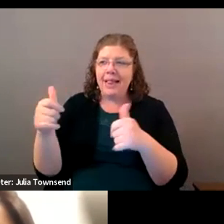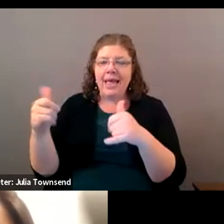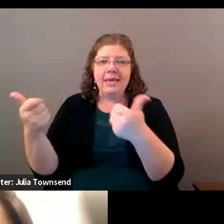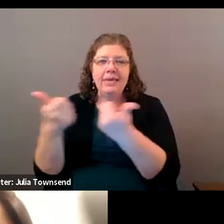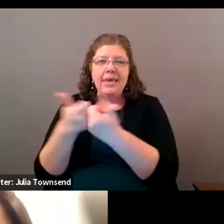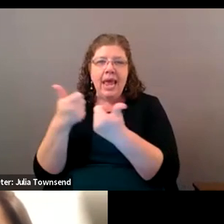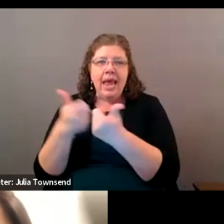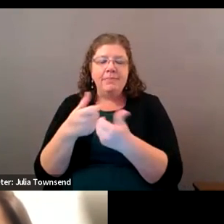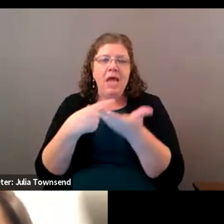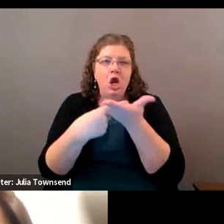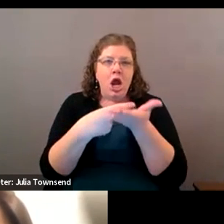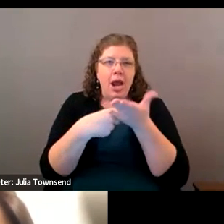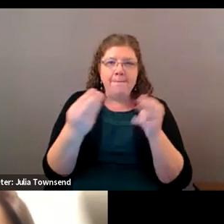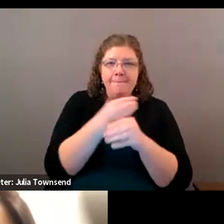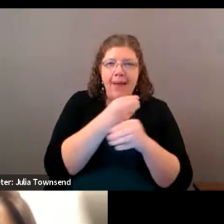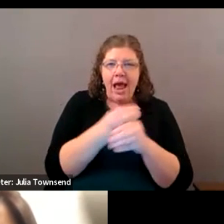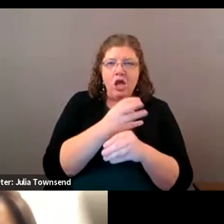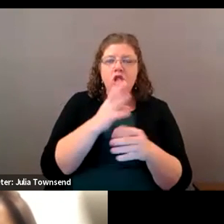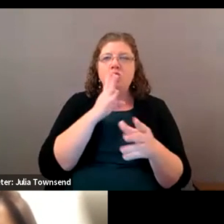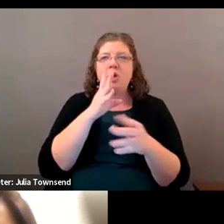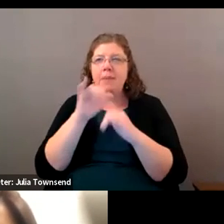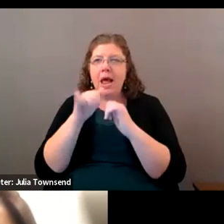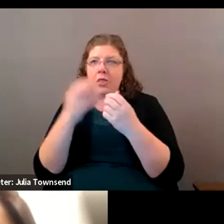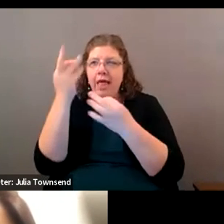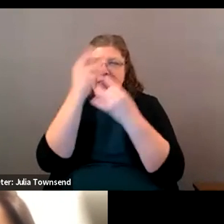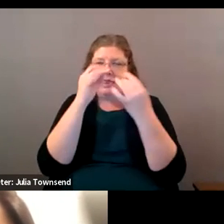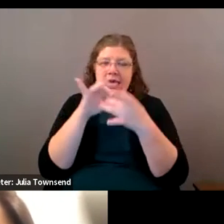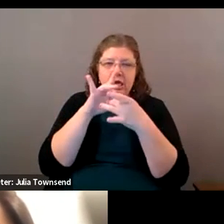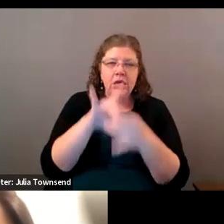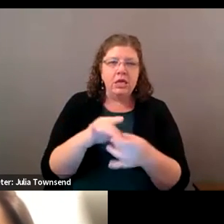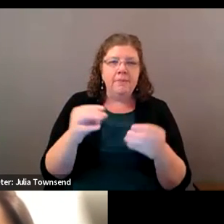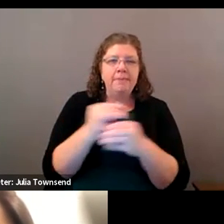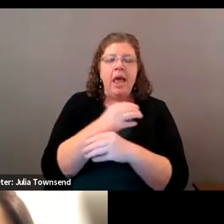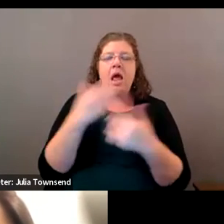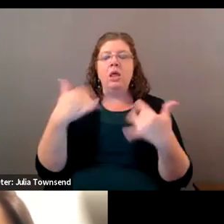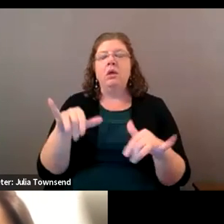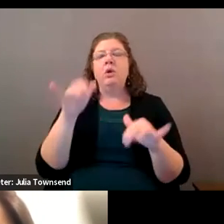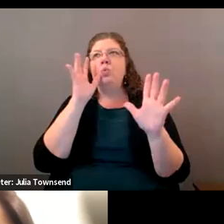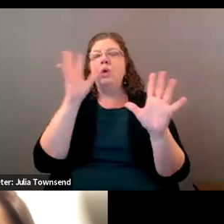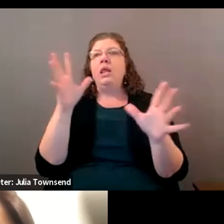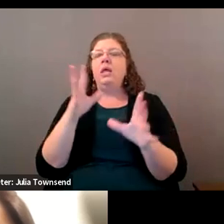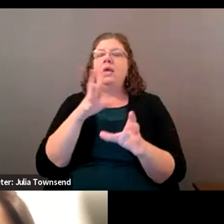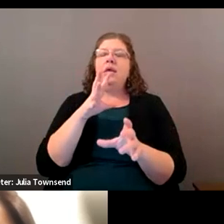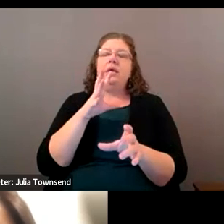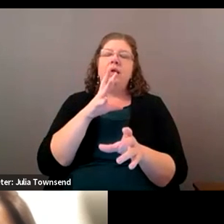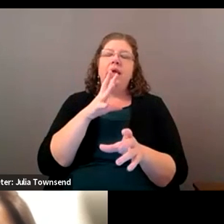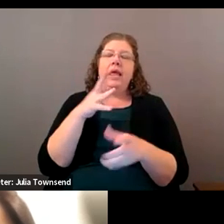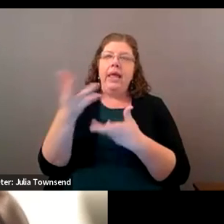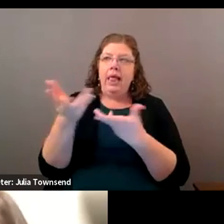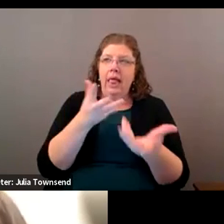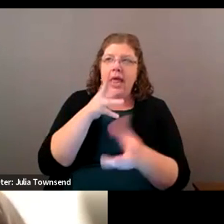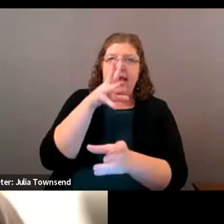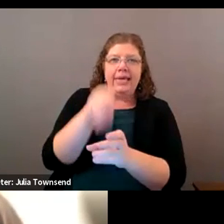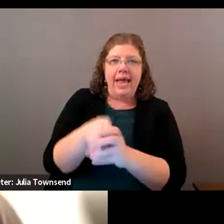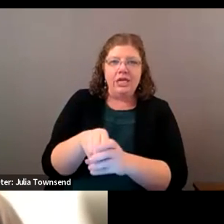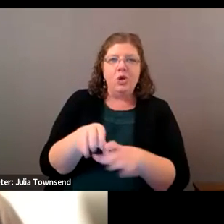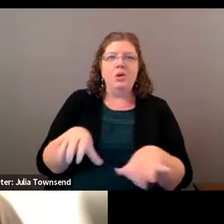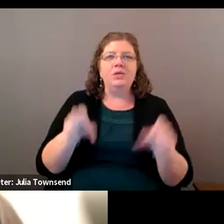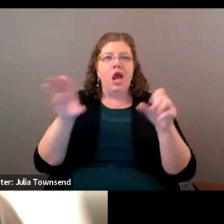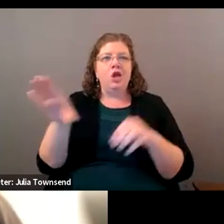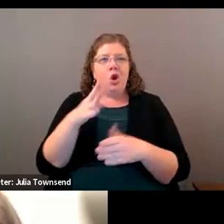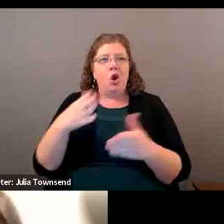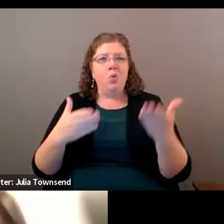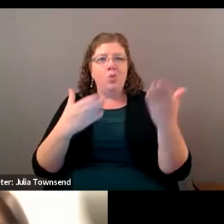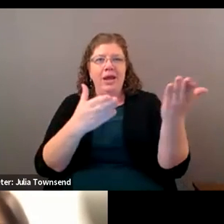juegos y hablando acerca de las matemáticas y discutiendo de matemáticas. Es muy participativo, muy interactivo y definitivamente vamos a tomar sus